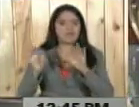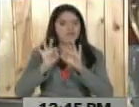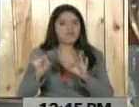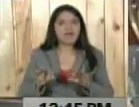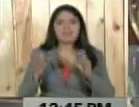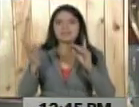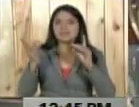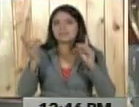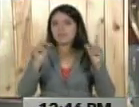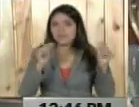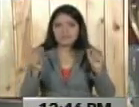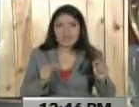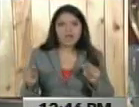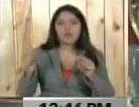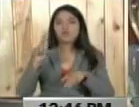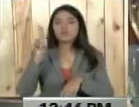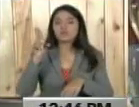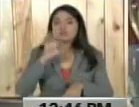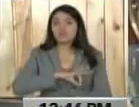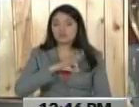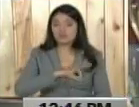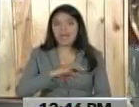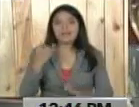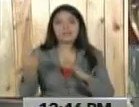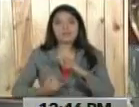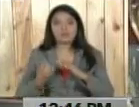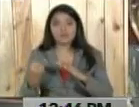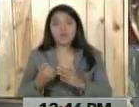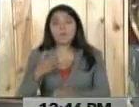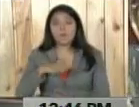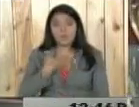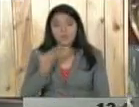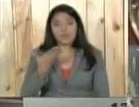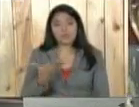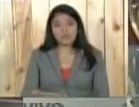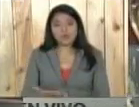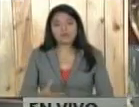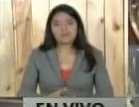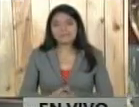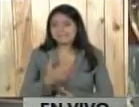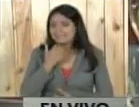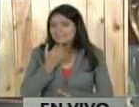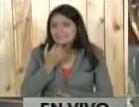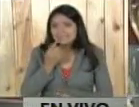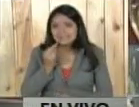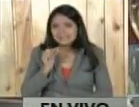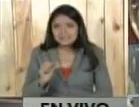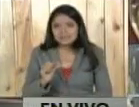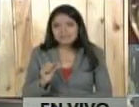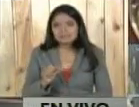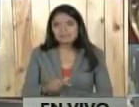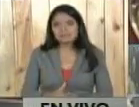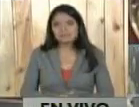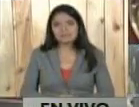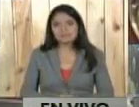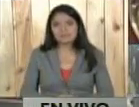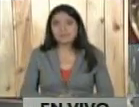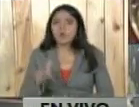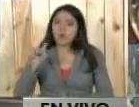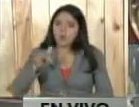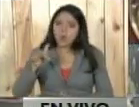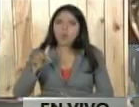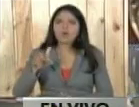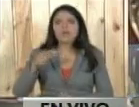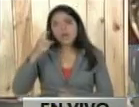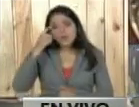diálogo social e institucional y podamos muy pronto en el transcurso del día de hoy y de